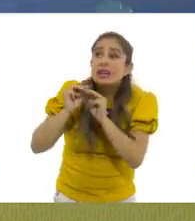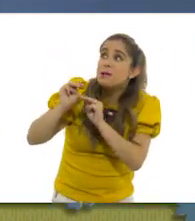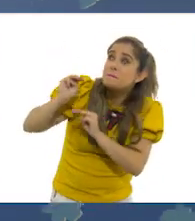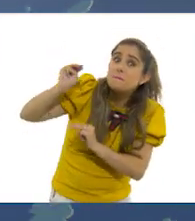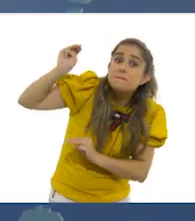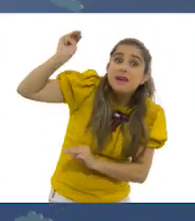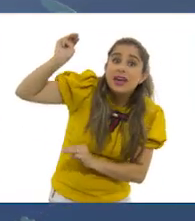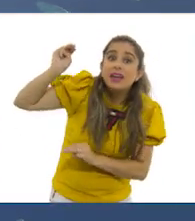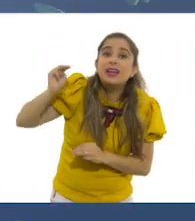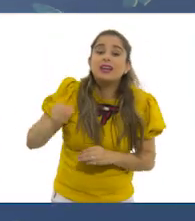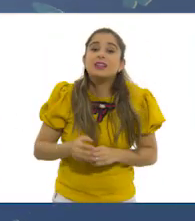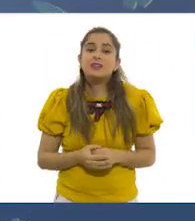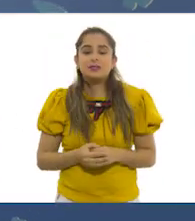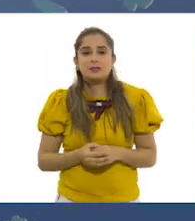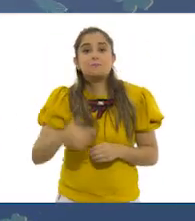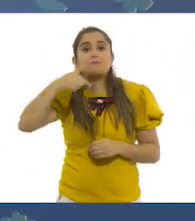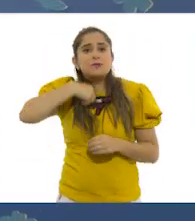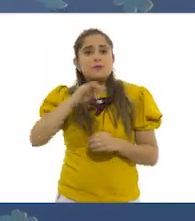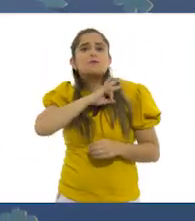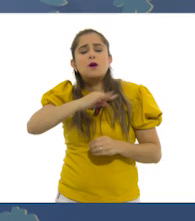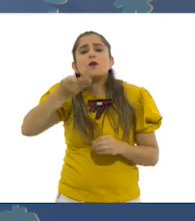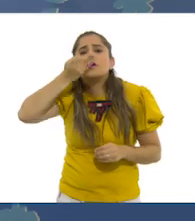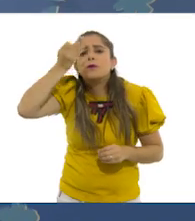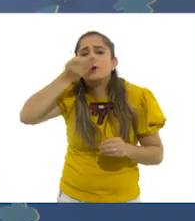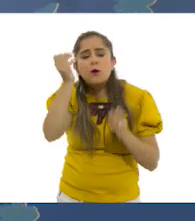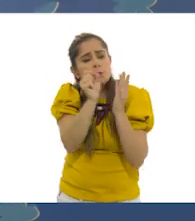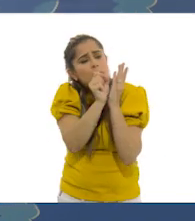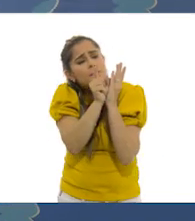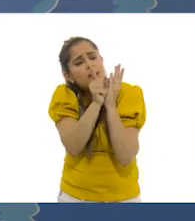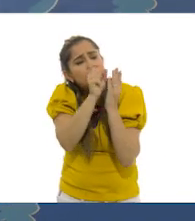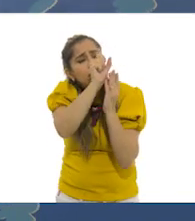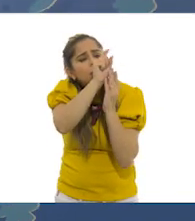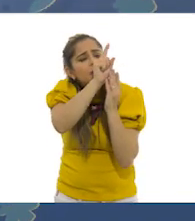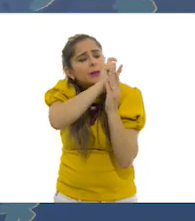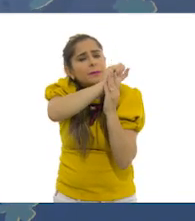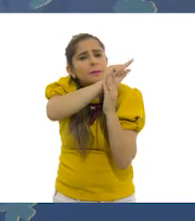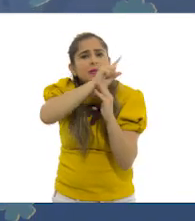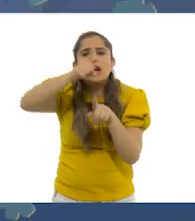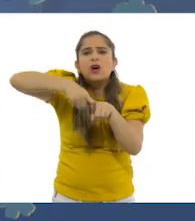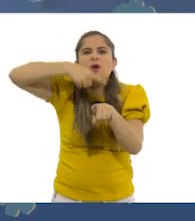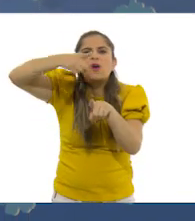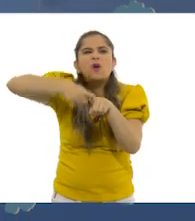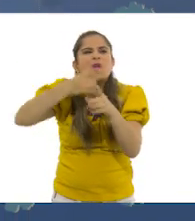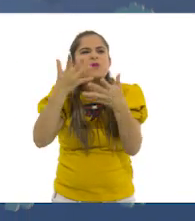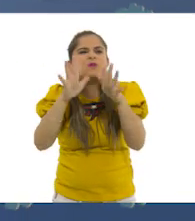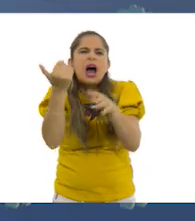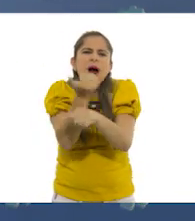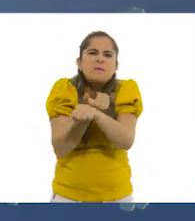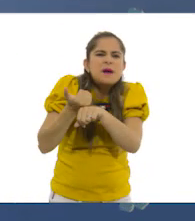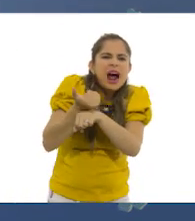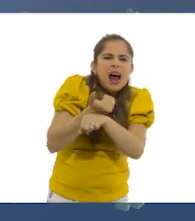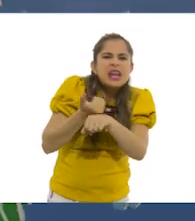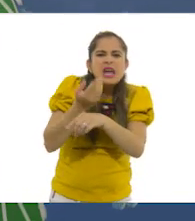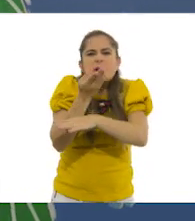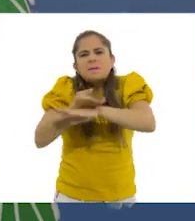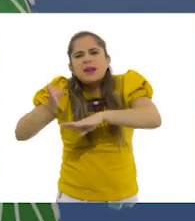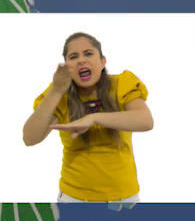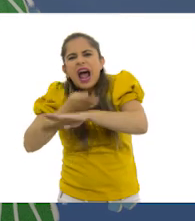altura y doy flores pequeñitas de tonalidades rosáceas, amarillas y